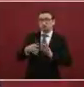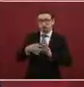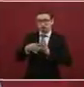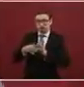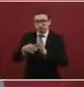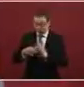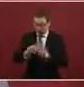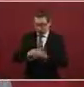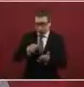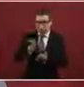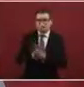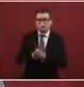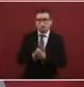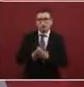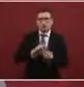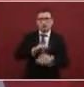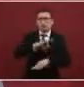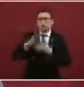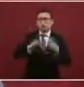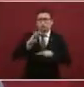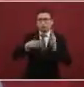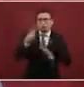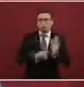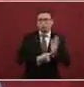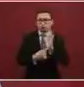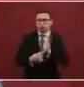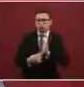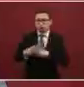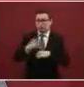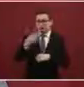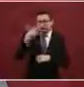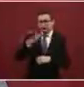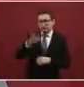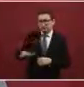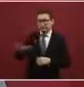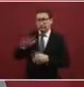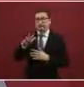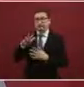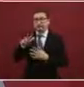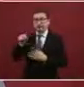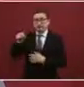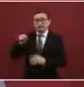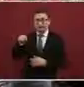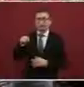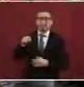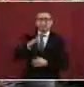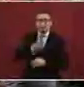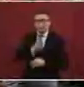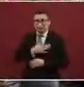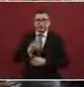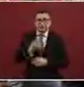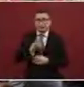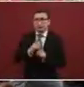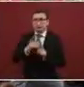valentía. En un momento que era dramático para las libertades, no solo en España, sino en toda Europa, y para la democracia en el